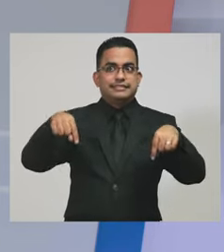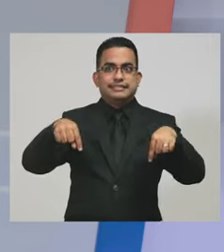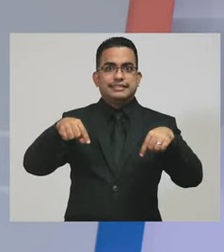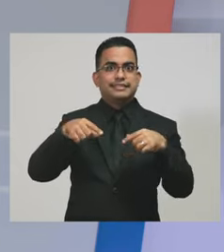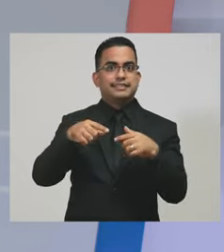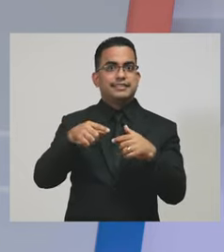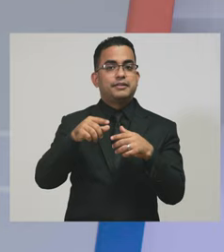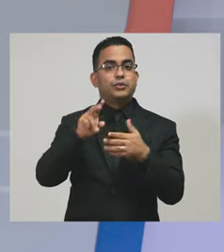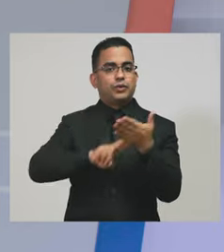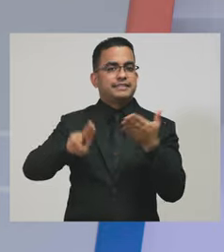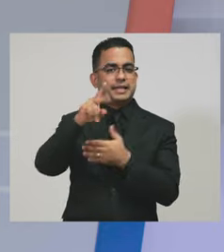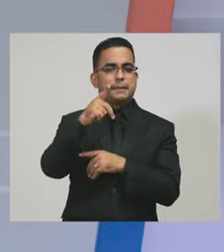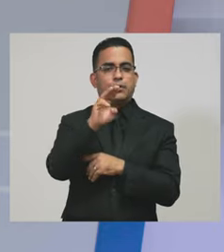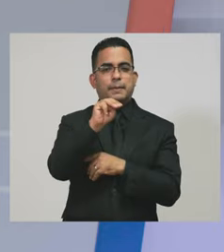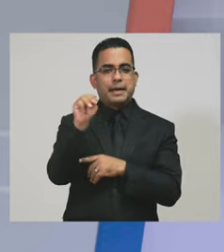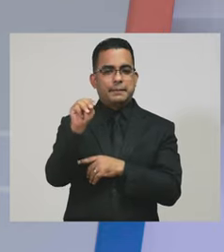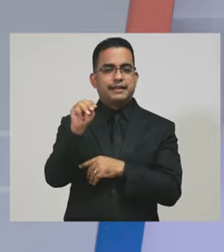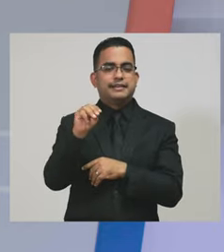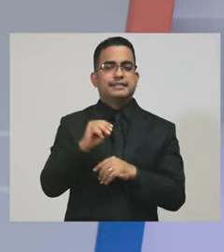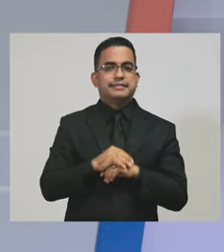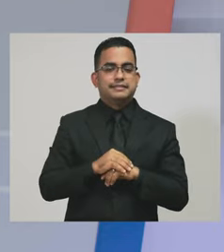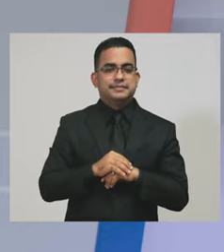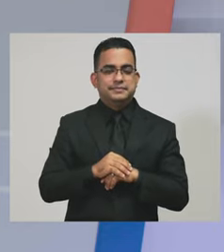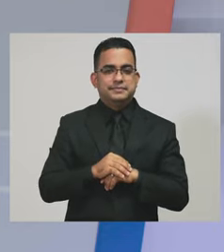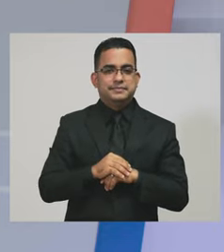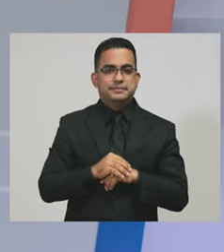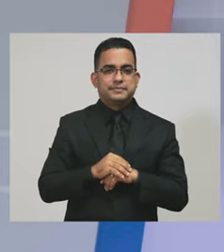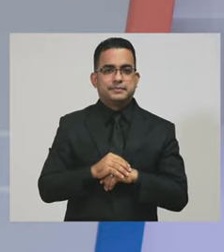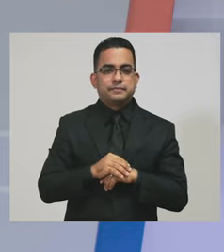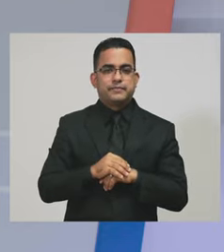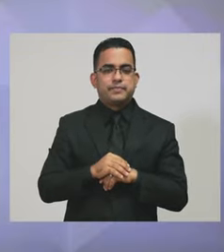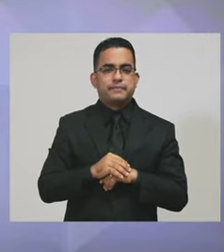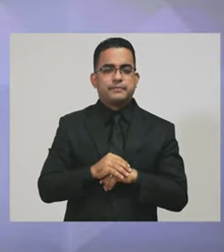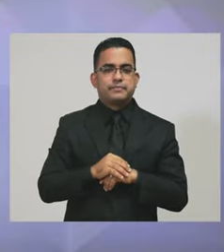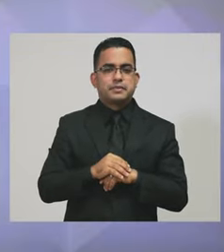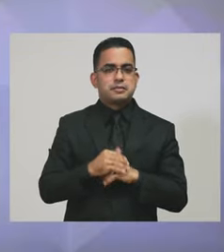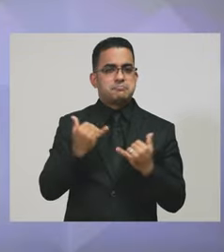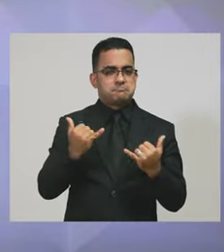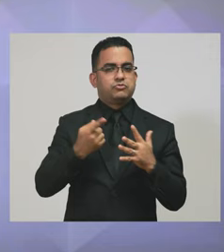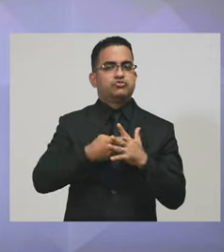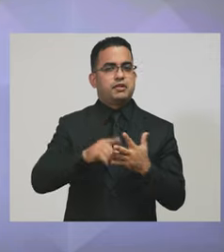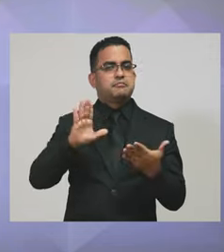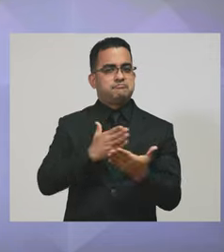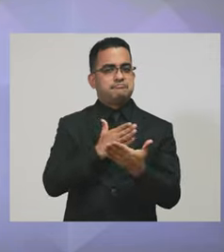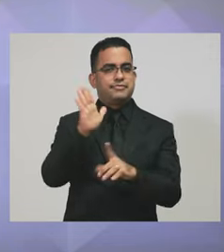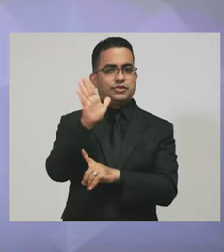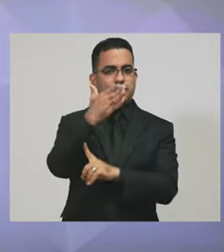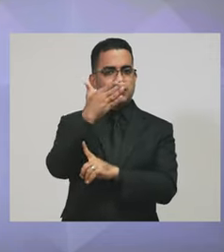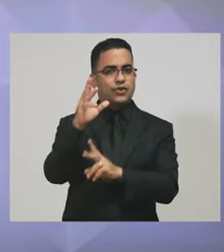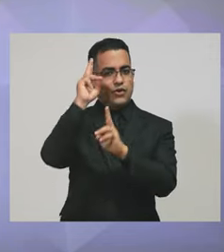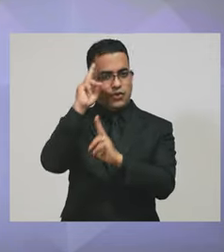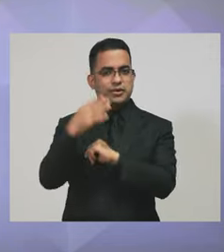extraordinaria de la pontificia universidad católica madre y maestra escuchemos las notas del himno